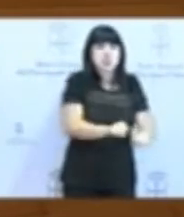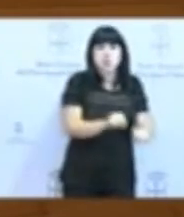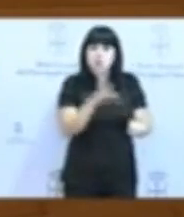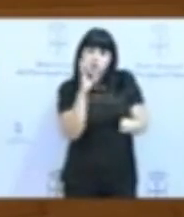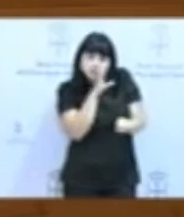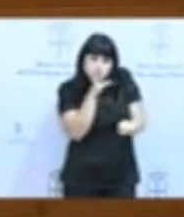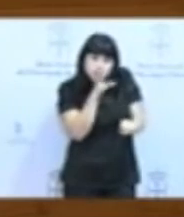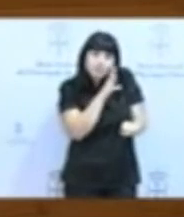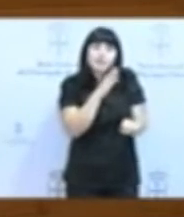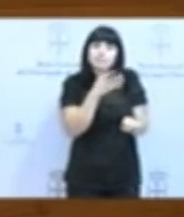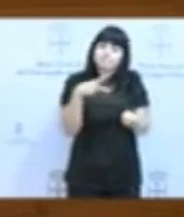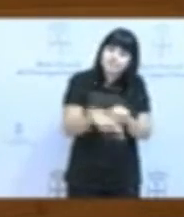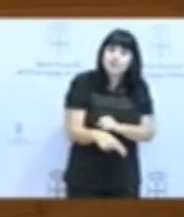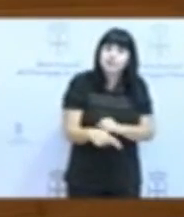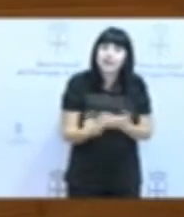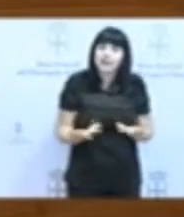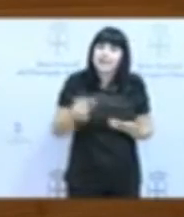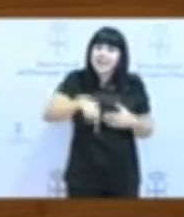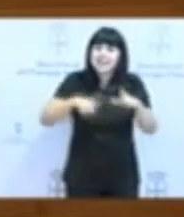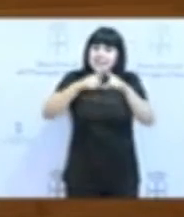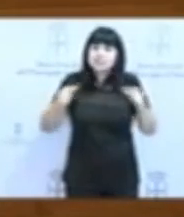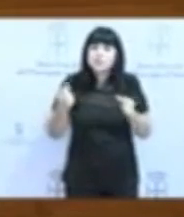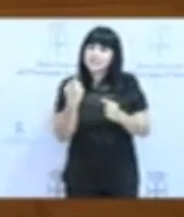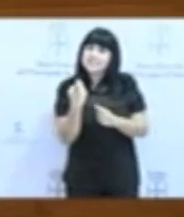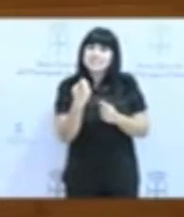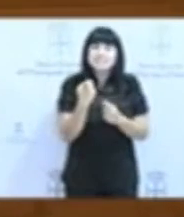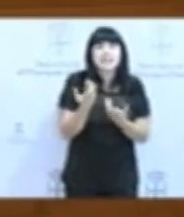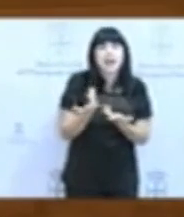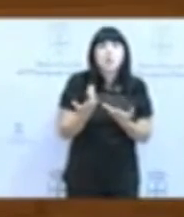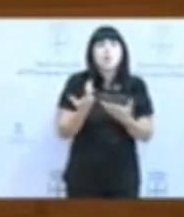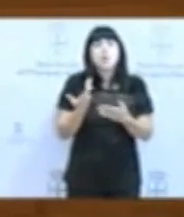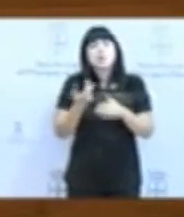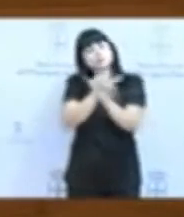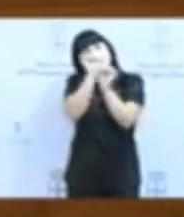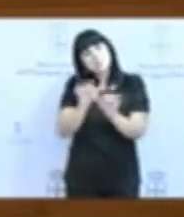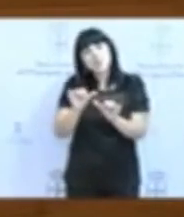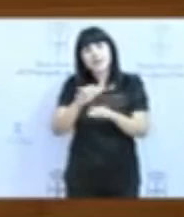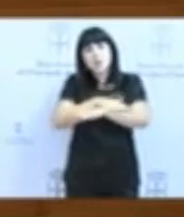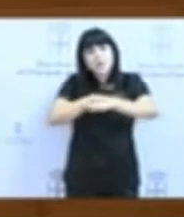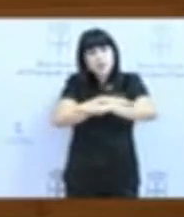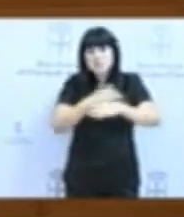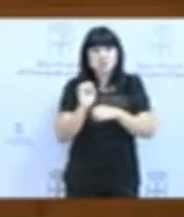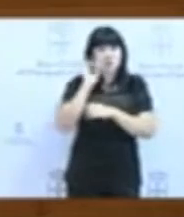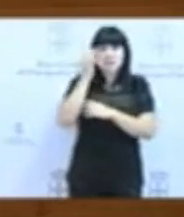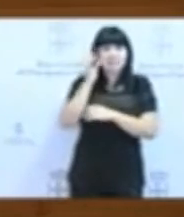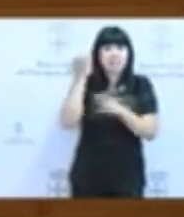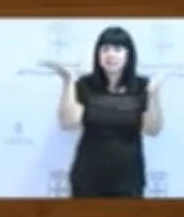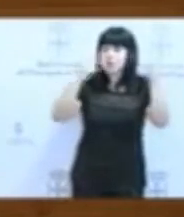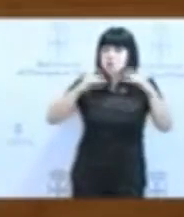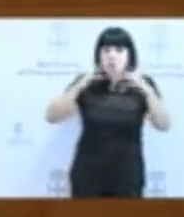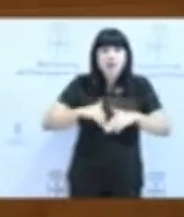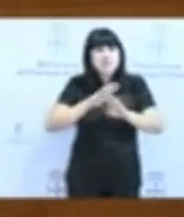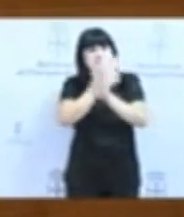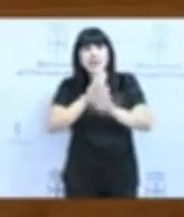cosas que necesita una Asturias que exporte algo más que un modelo de gobierno sin iniciativa política que hace que el gobierno se confunda con una